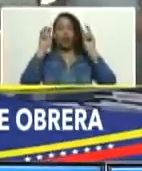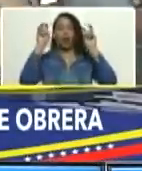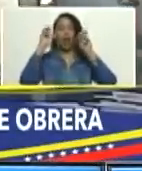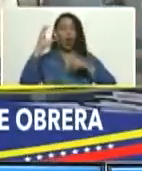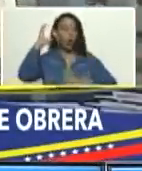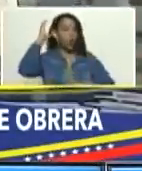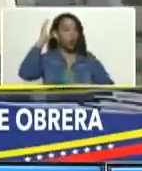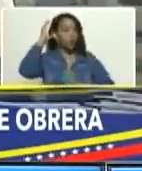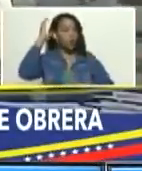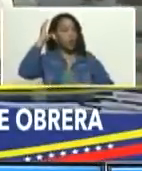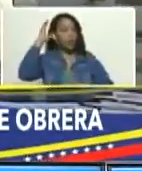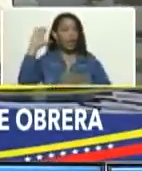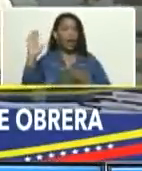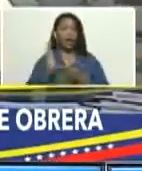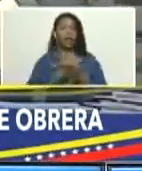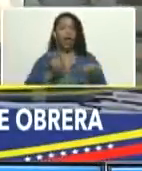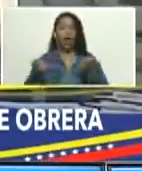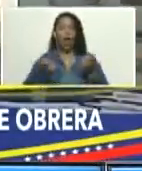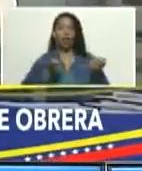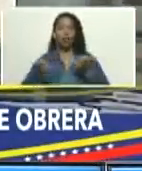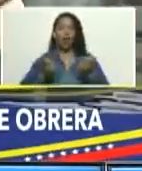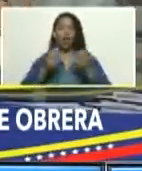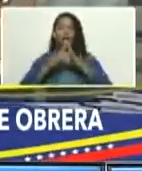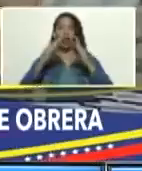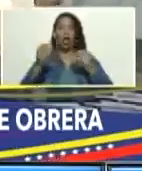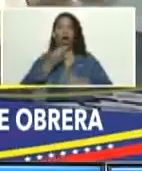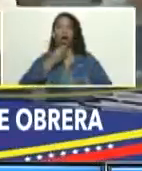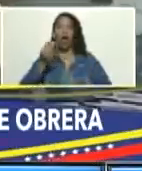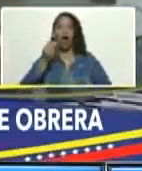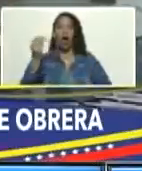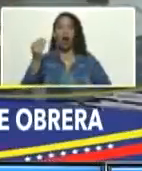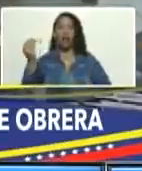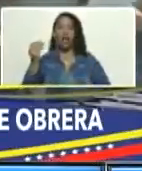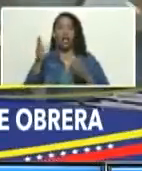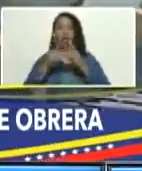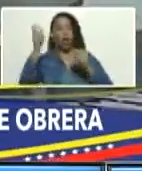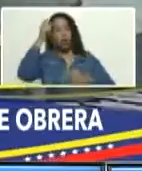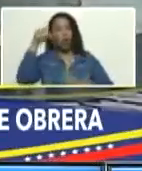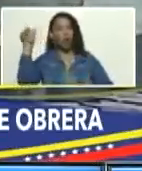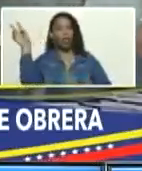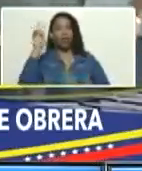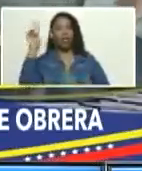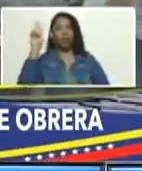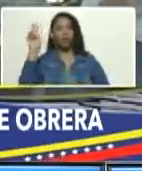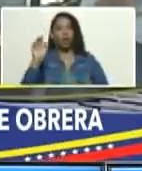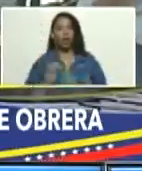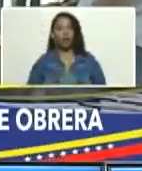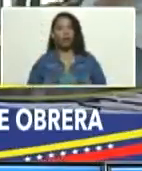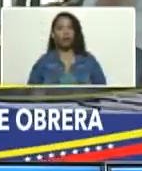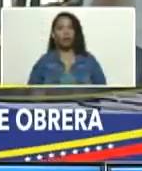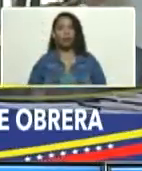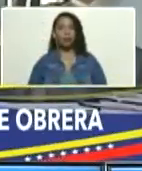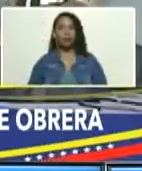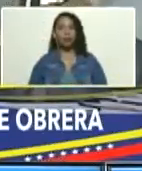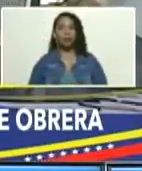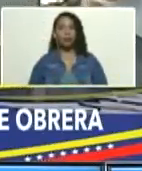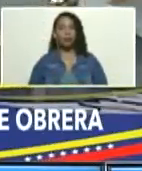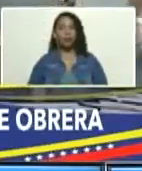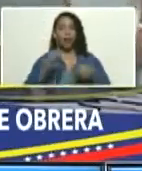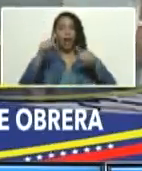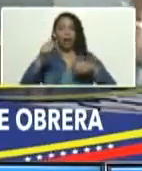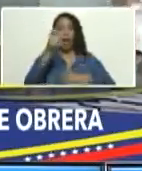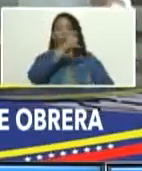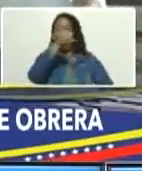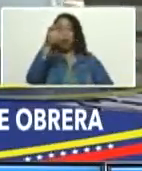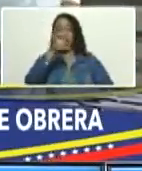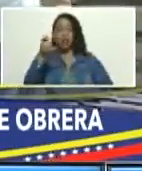conciencia descolonizada de toda la juventud, de todo el pueblo de Venezuela. Esta línea, ahí